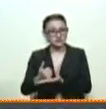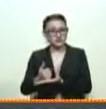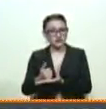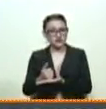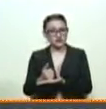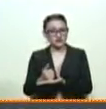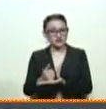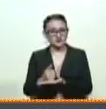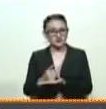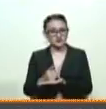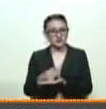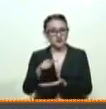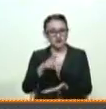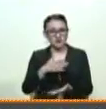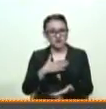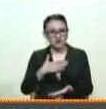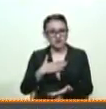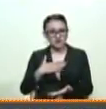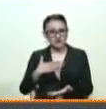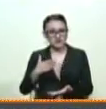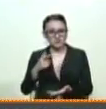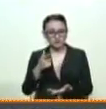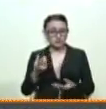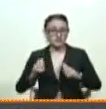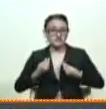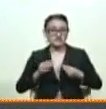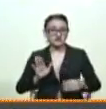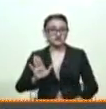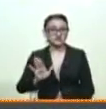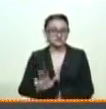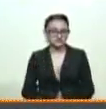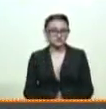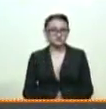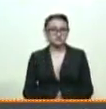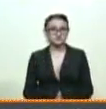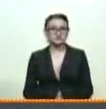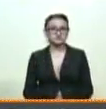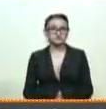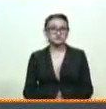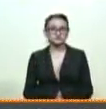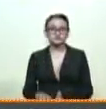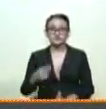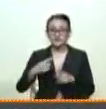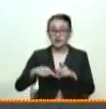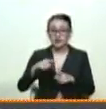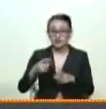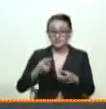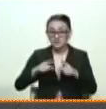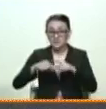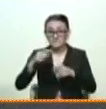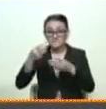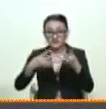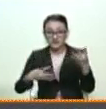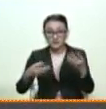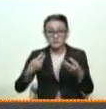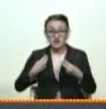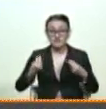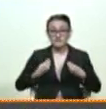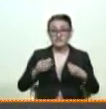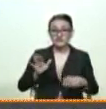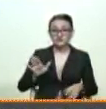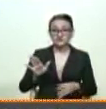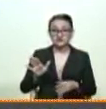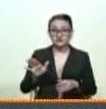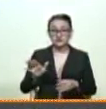que ellos necesitan para su sobrevivencia, sobre todo la materia prima que necesitan para sobrevivir